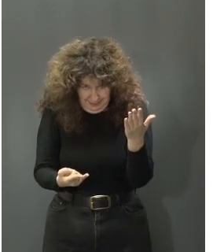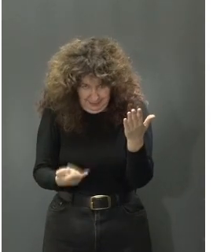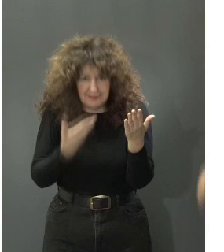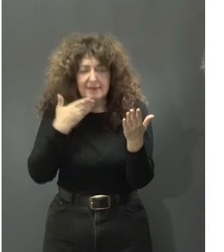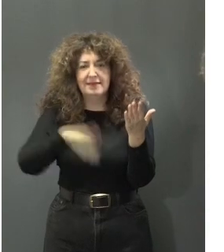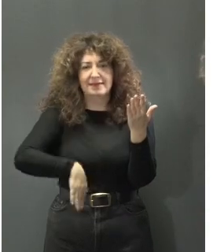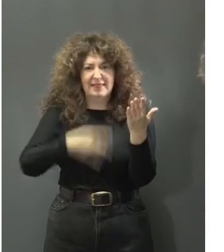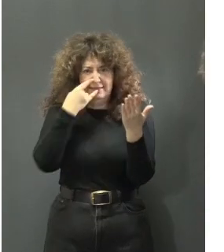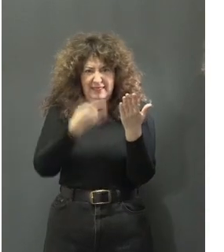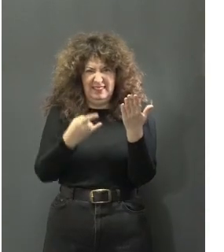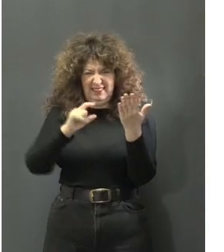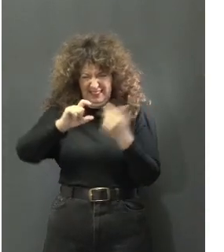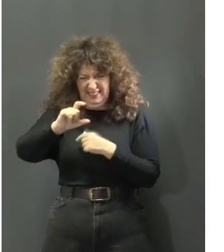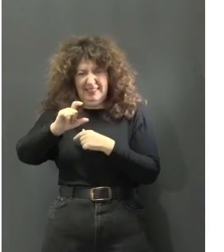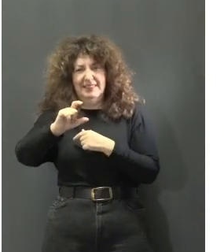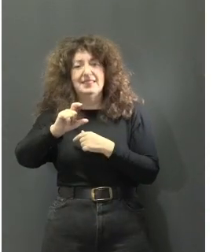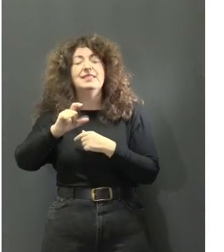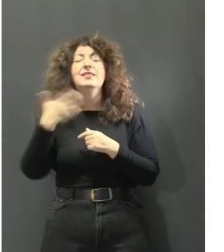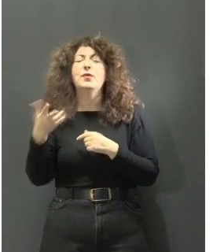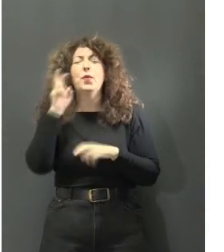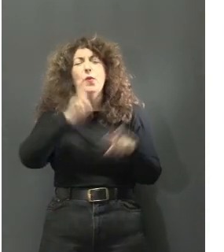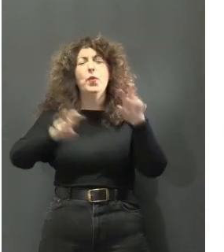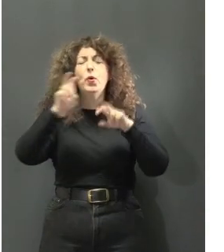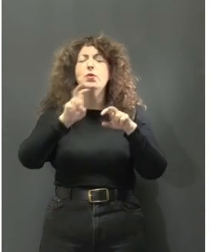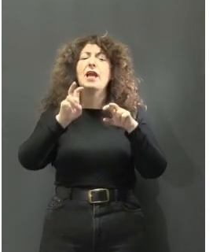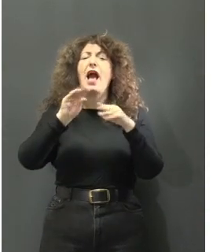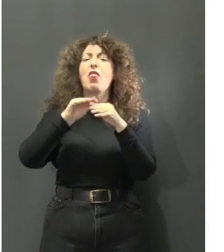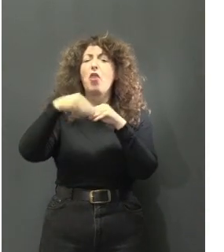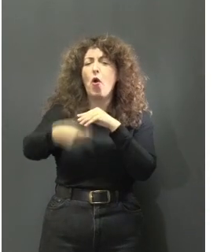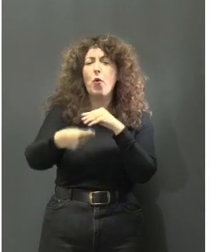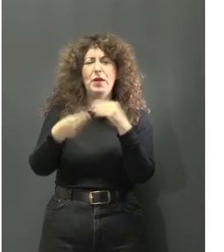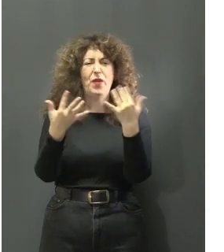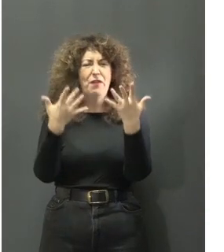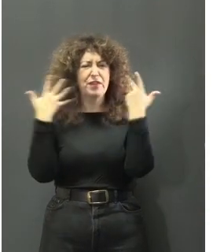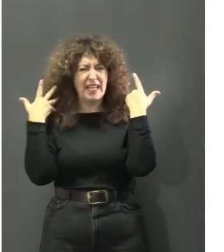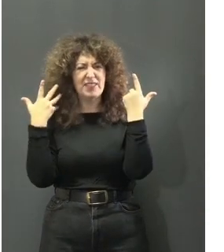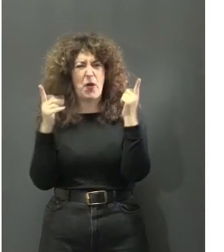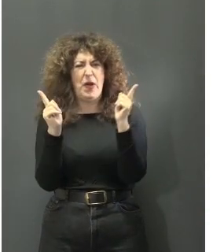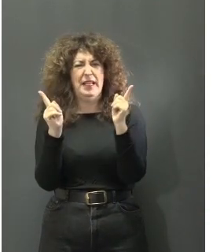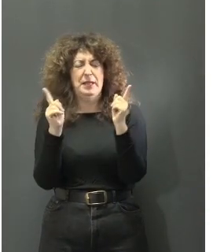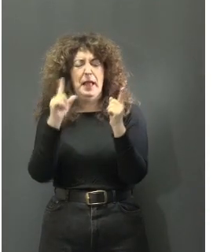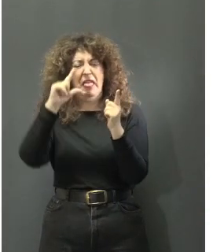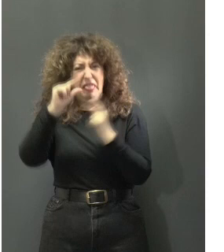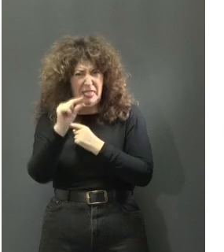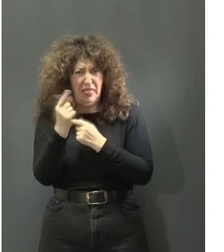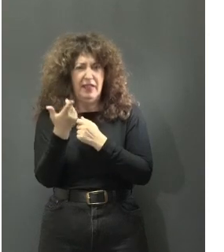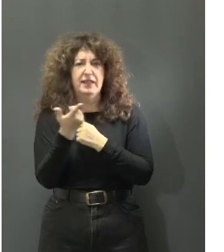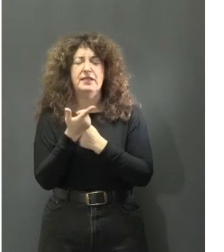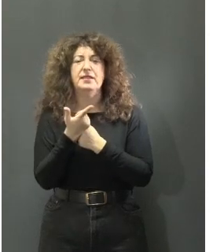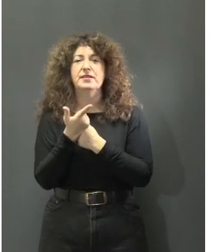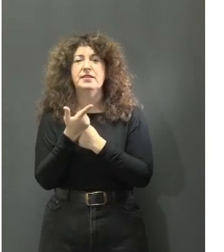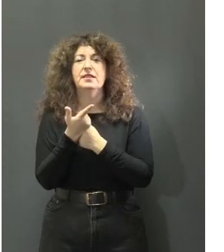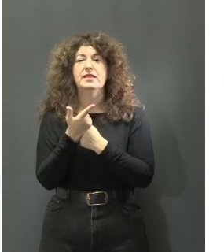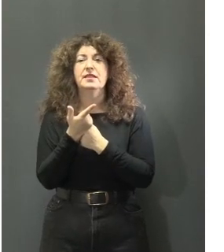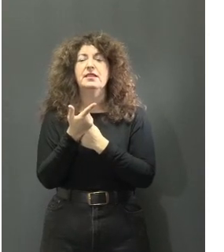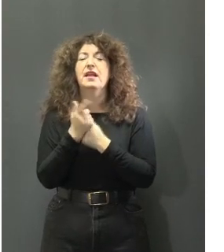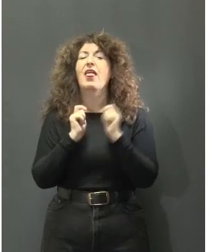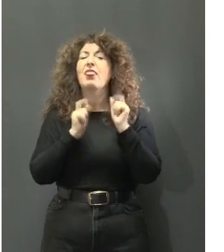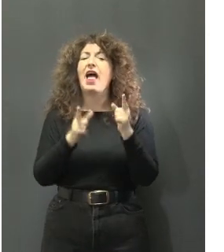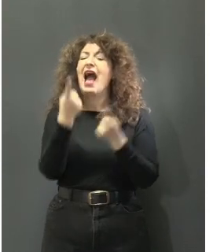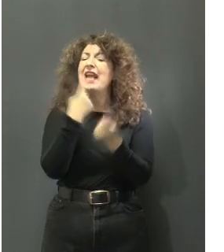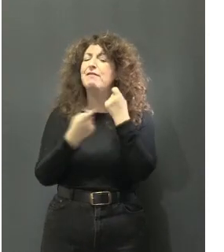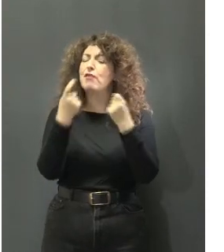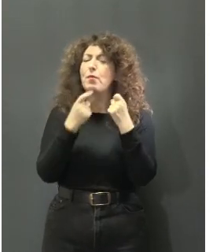Entonces, queríamos hacer un documento que fuese un poco más reducido, un poco más pequeño, y que diese una